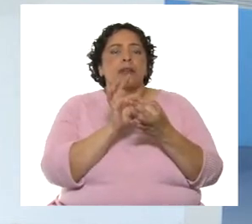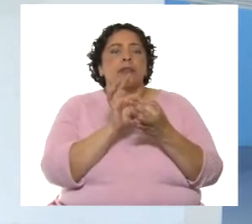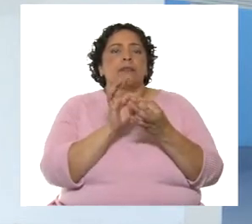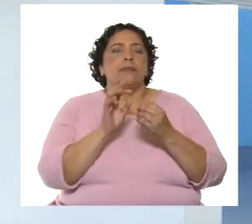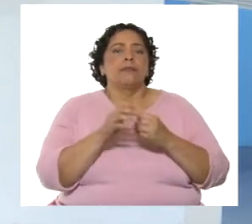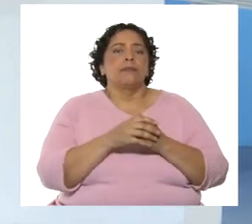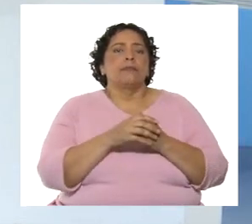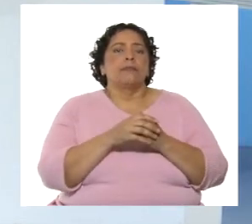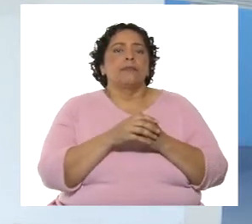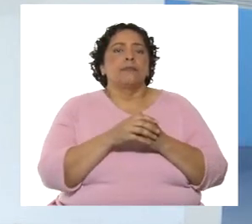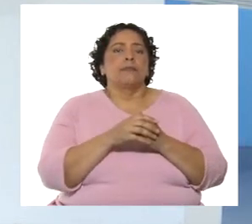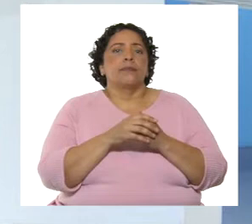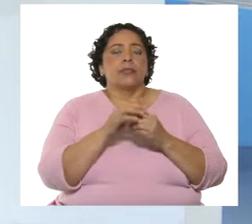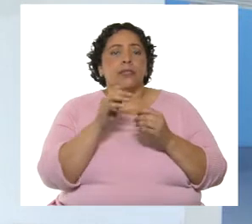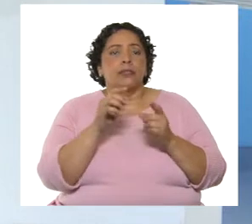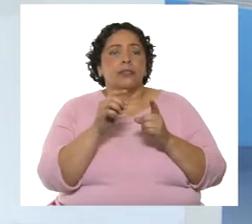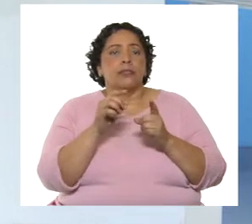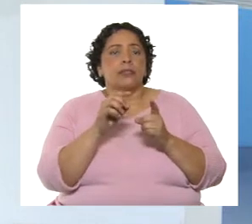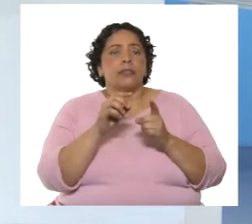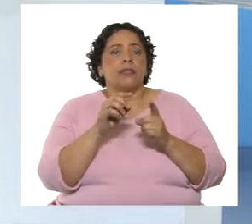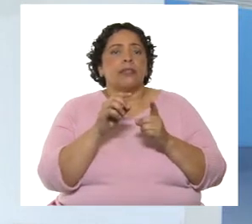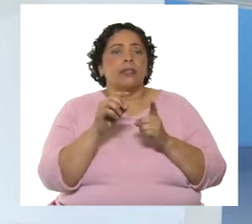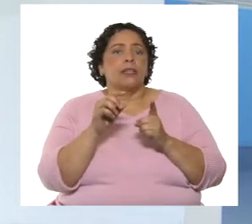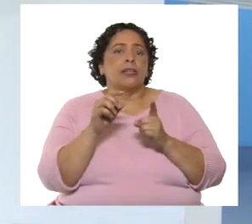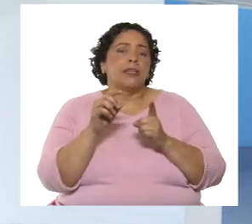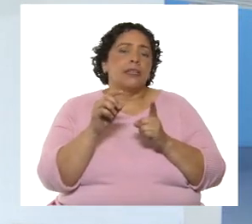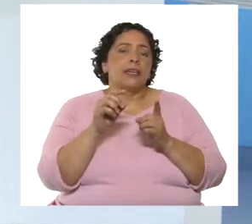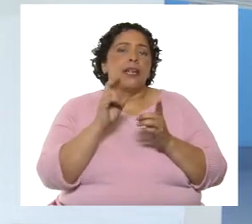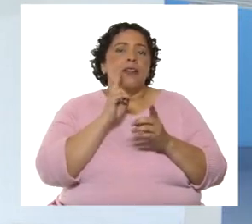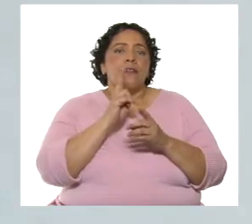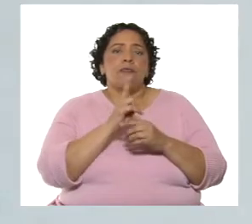es, profe. El infinitivo tiene ciertas